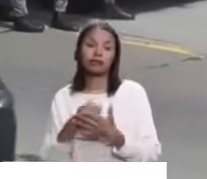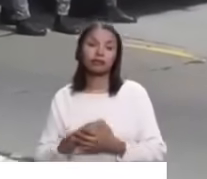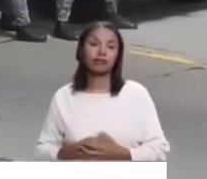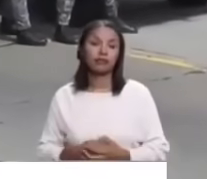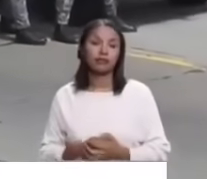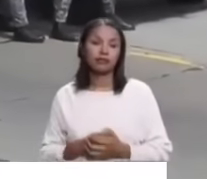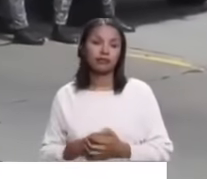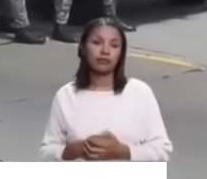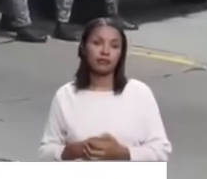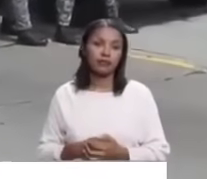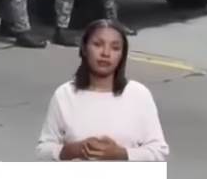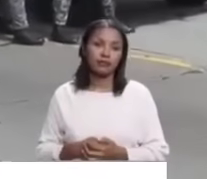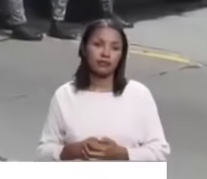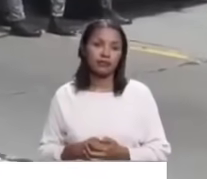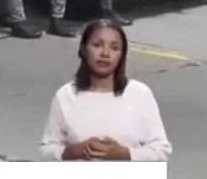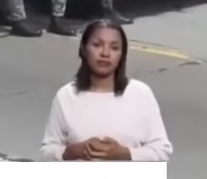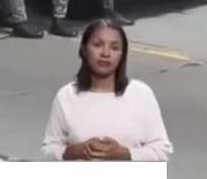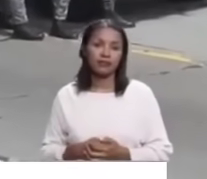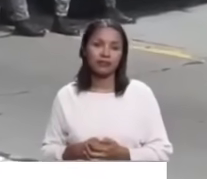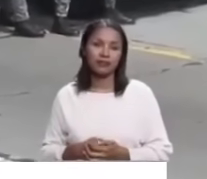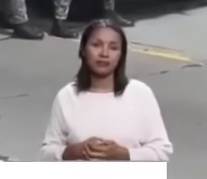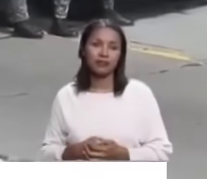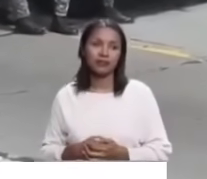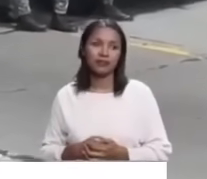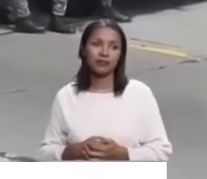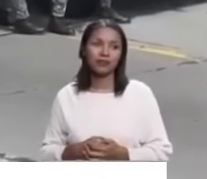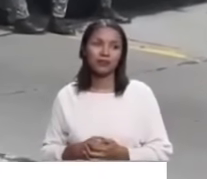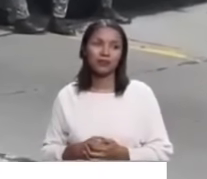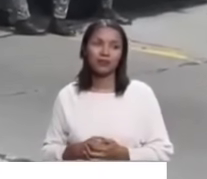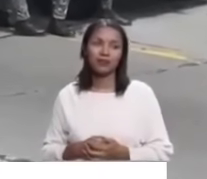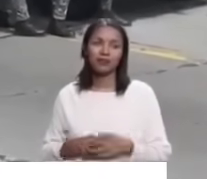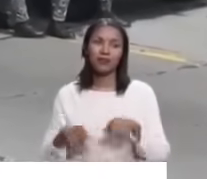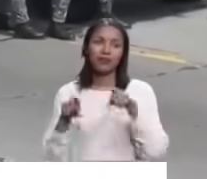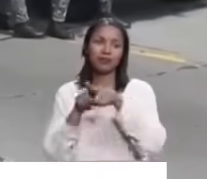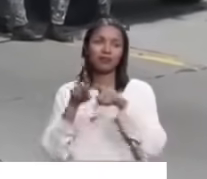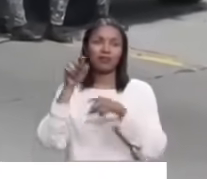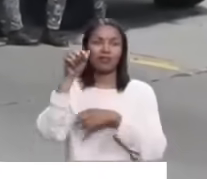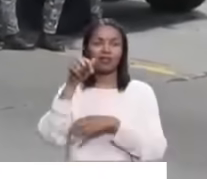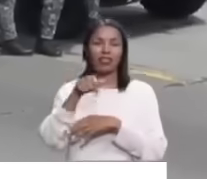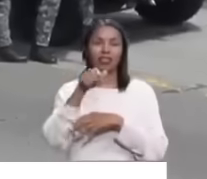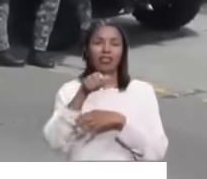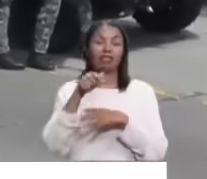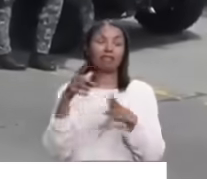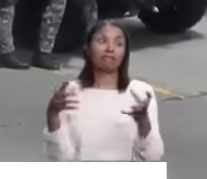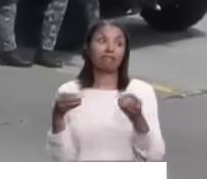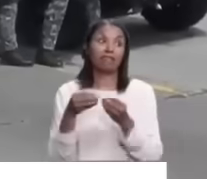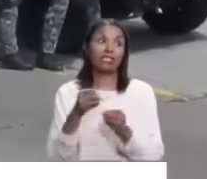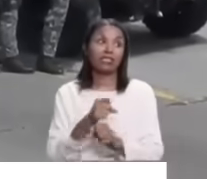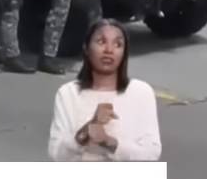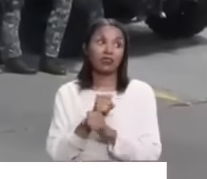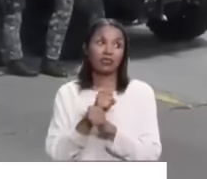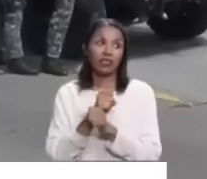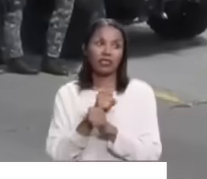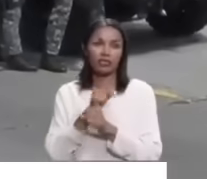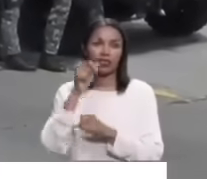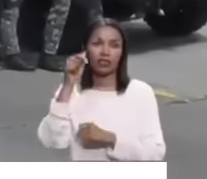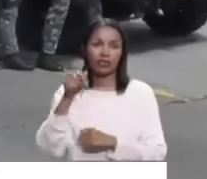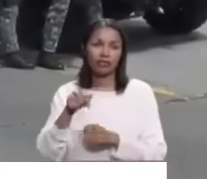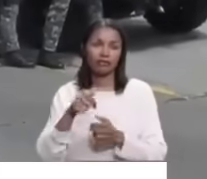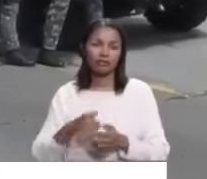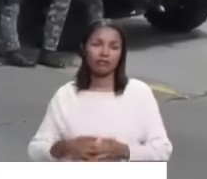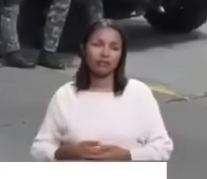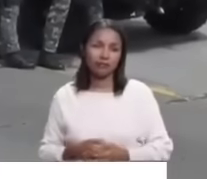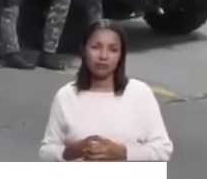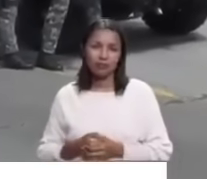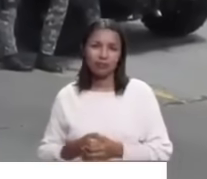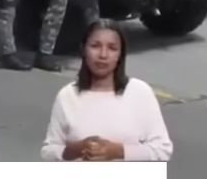todo la parte frontal de los vehículos, que es donde se mantiene pues más seguridad por parte de los